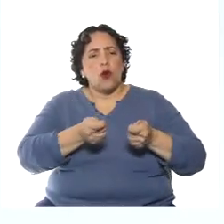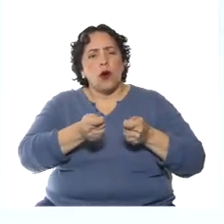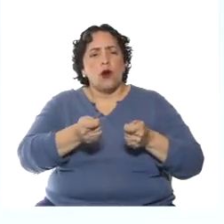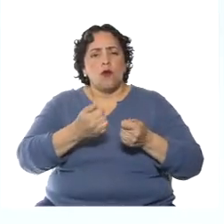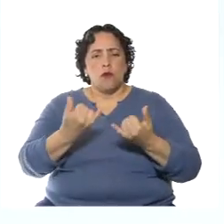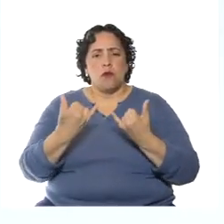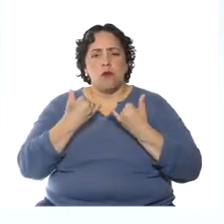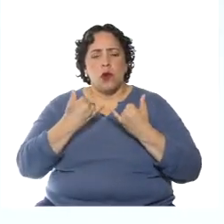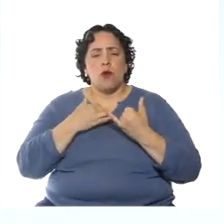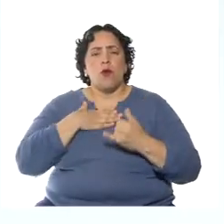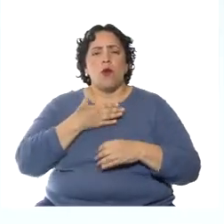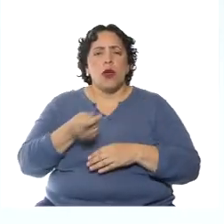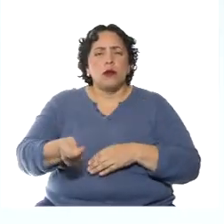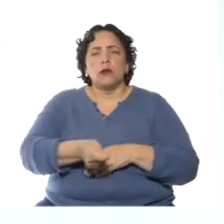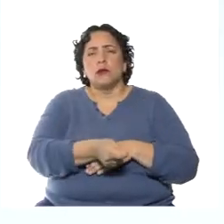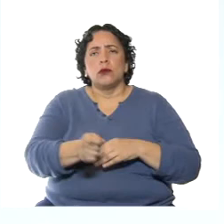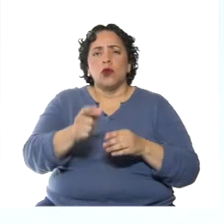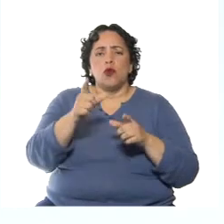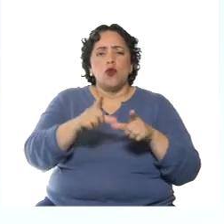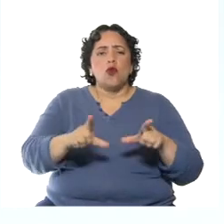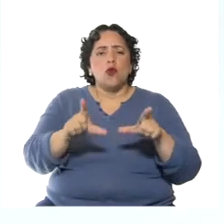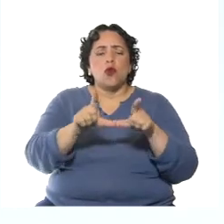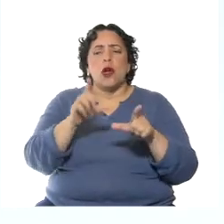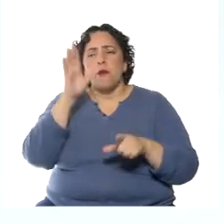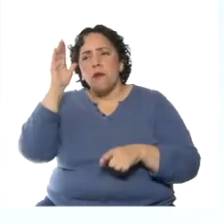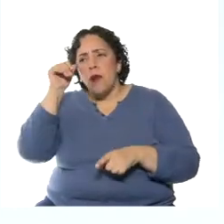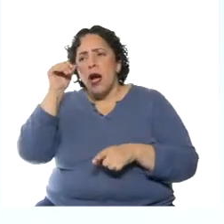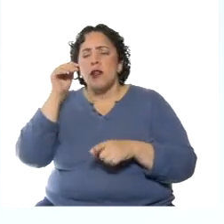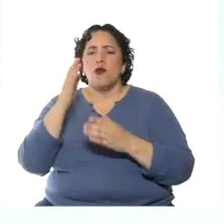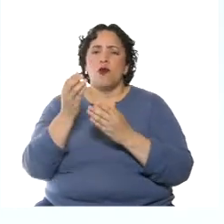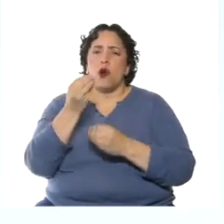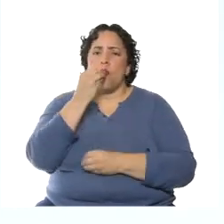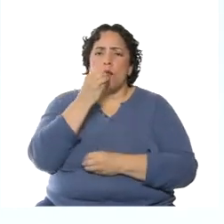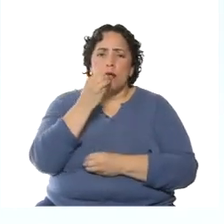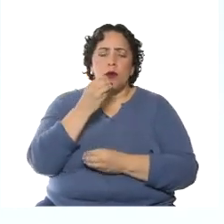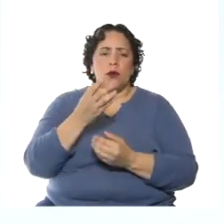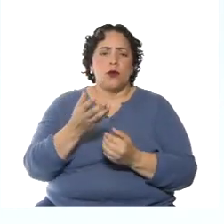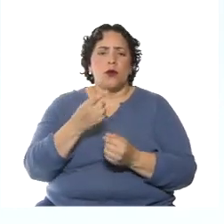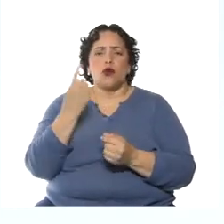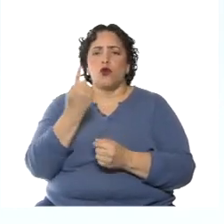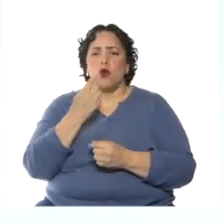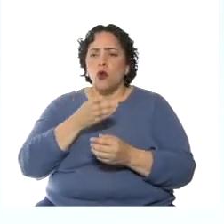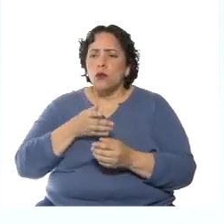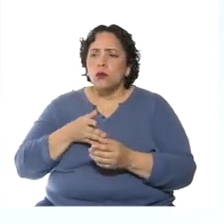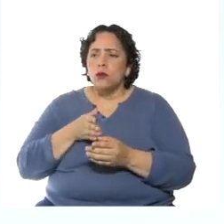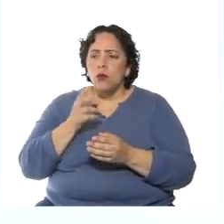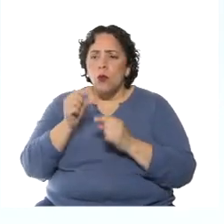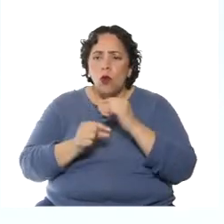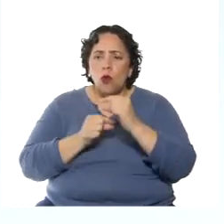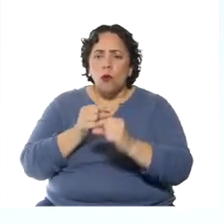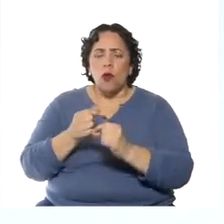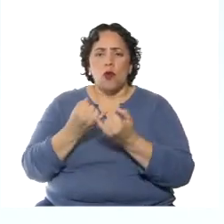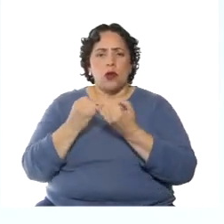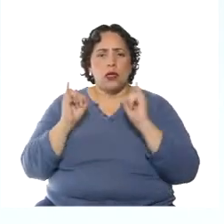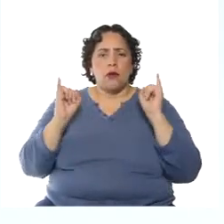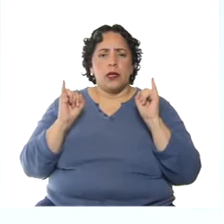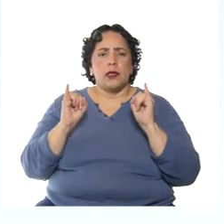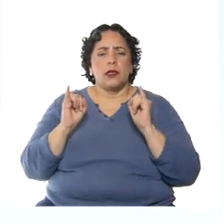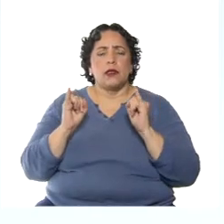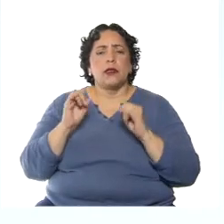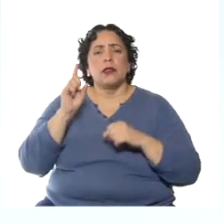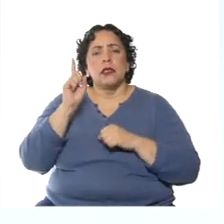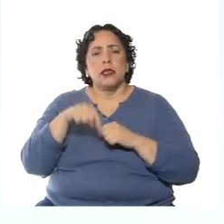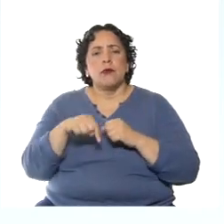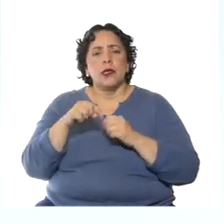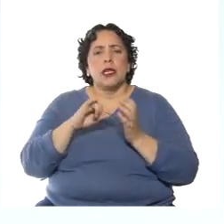desplazarse por sí mismos de un aula a otra, al baño, al comedor, ¿sí? Ir ganando poco a poco autonomía. Además de